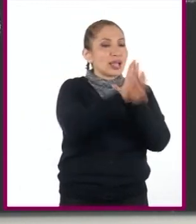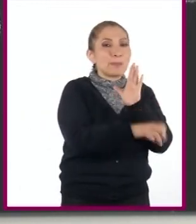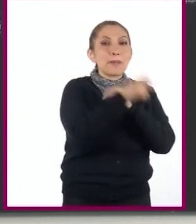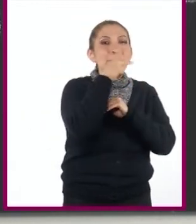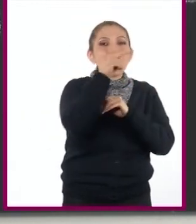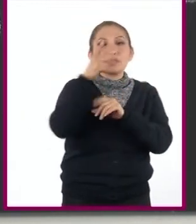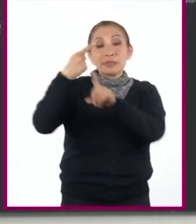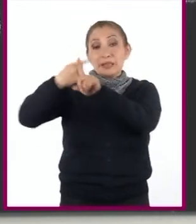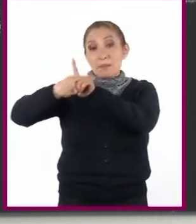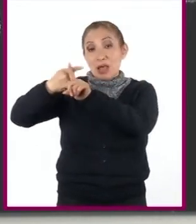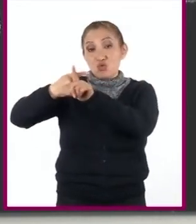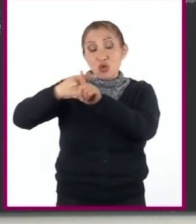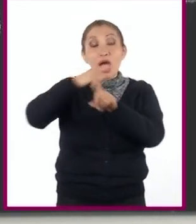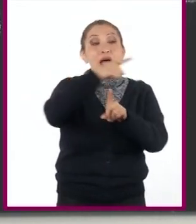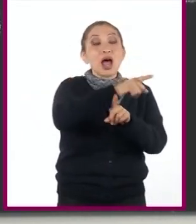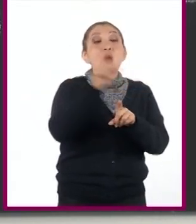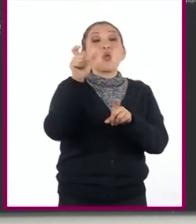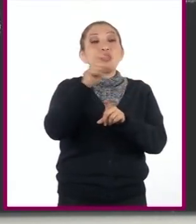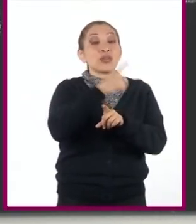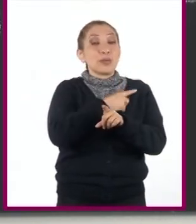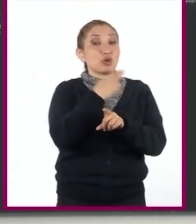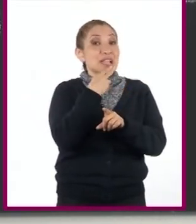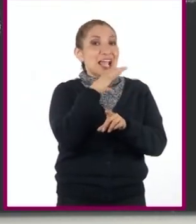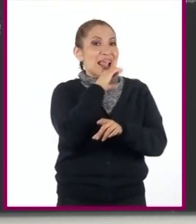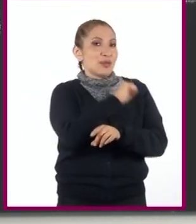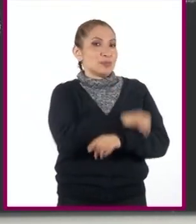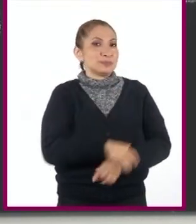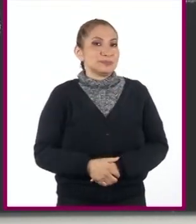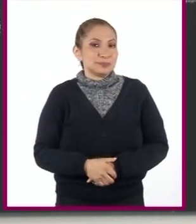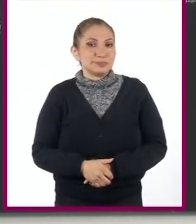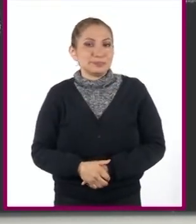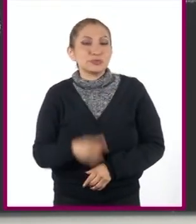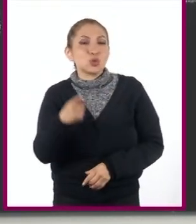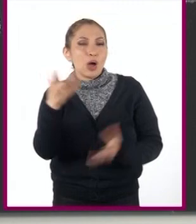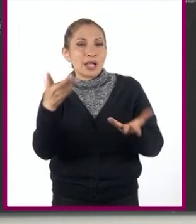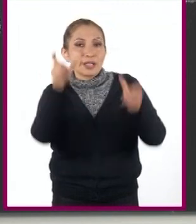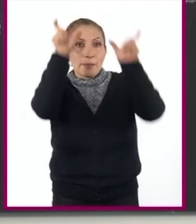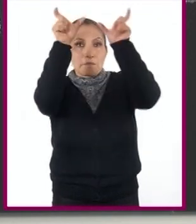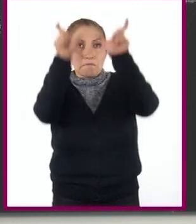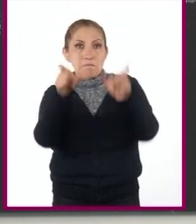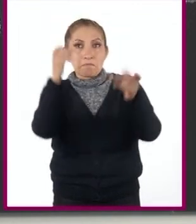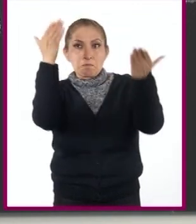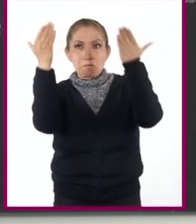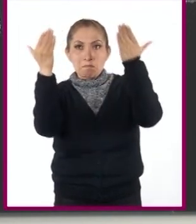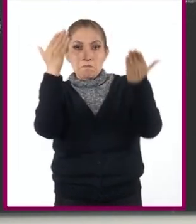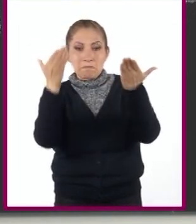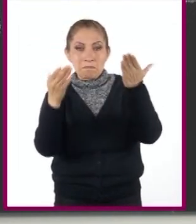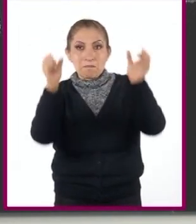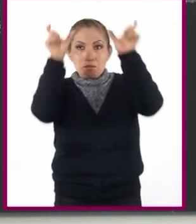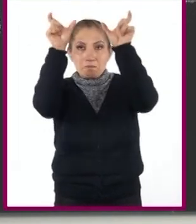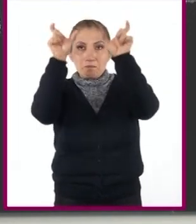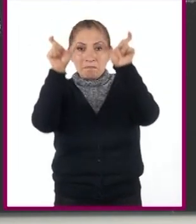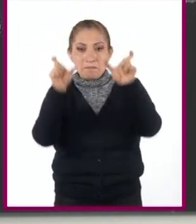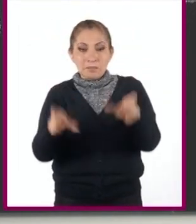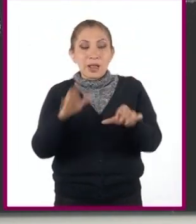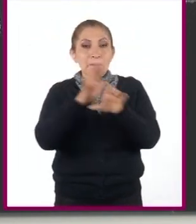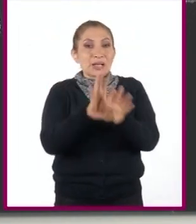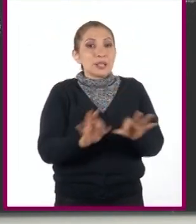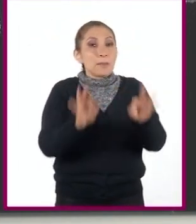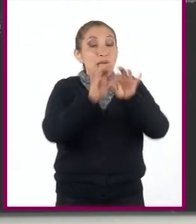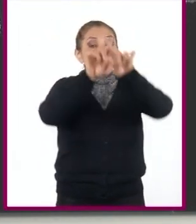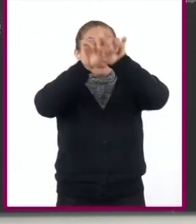término temperatura cuando debemos usar calor. Realicen una tabla comparativa en la que coloquen las